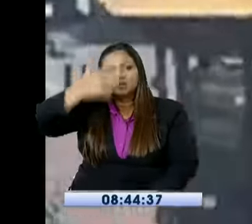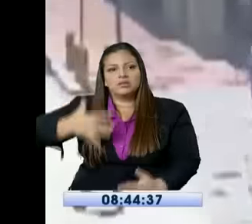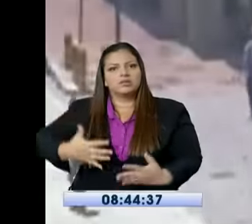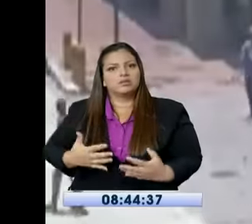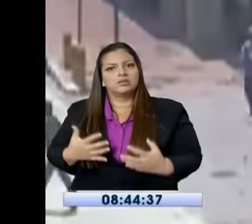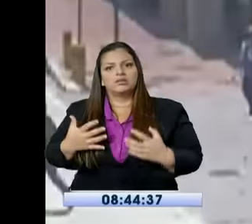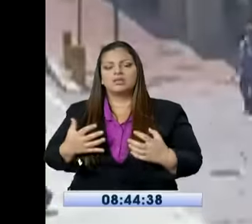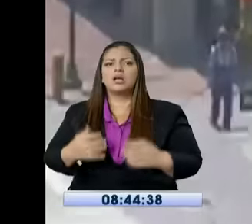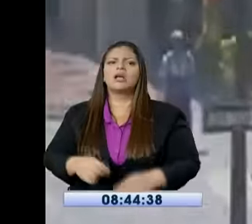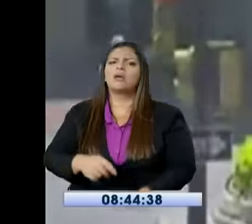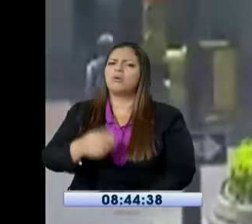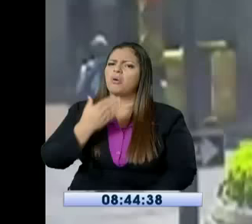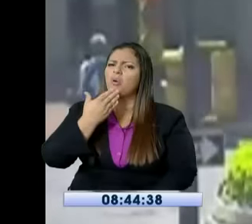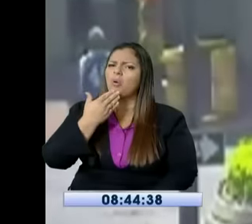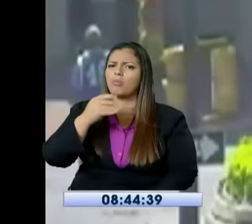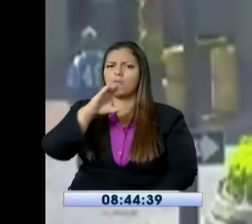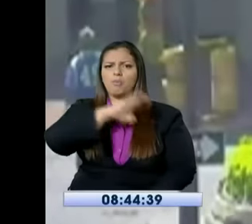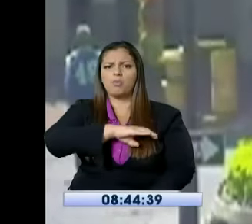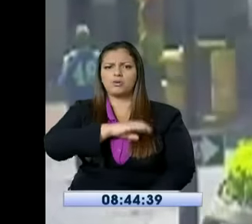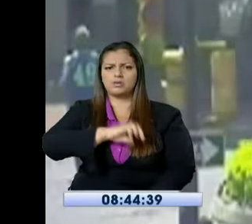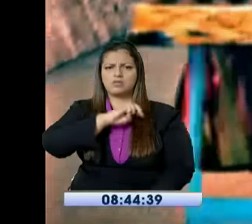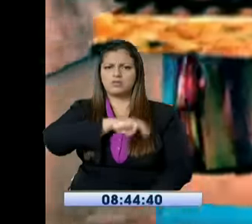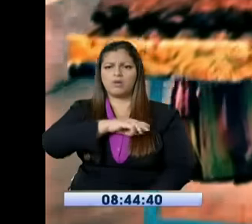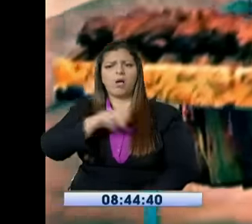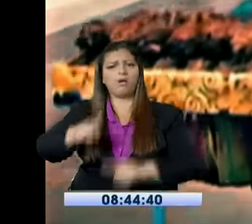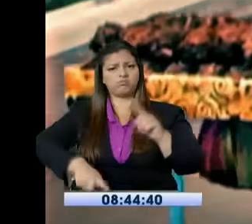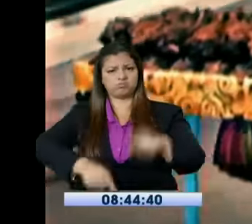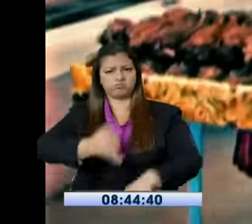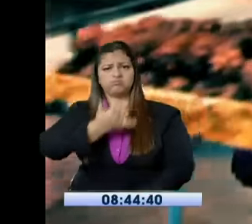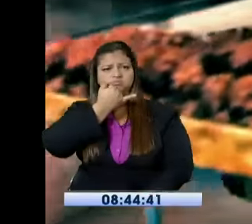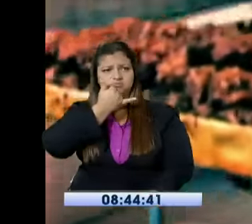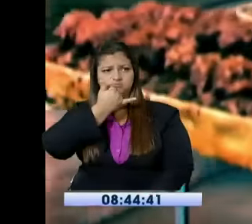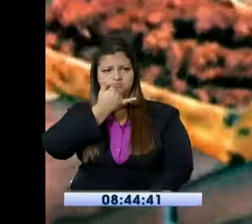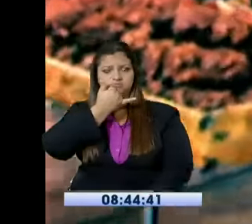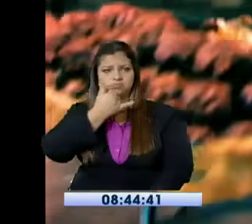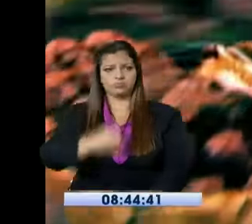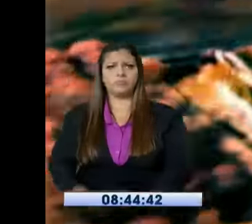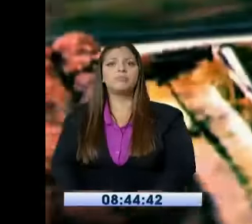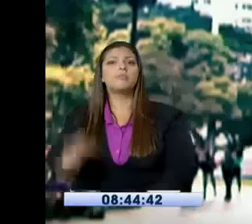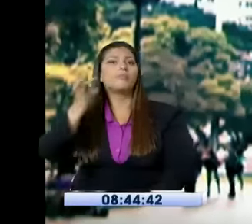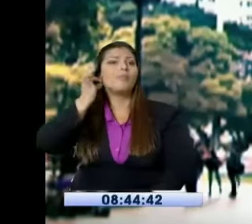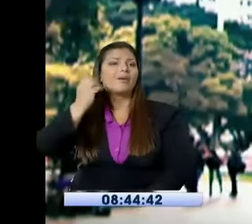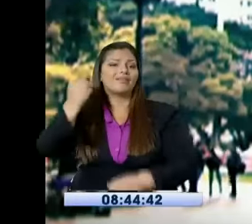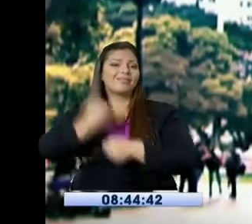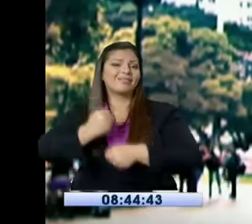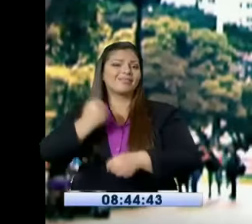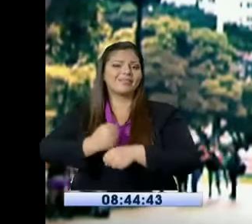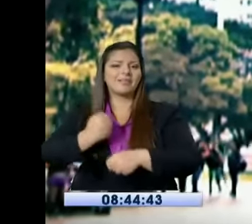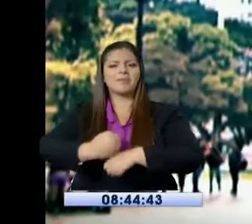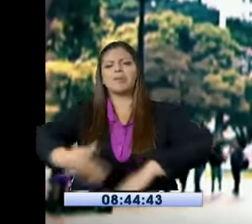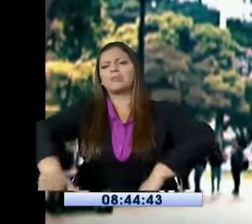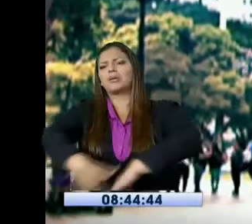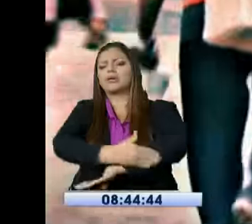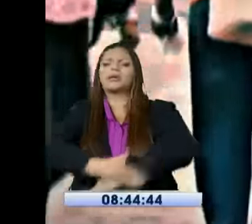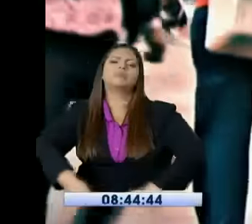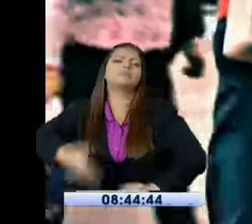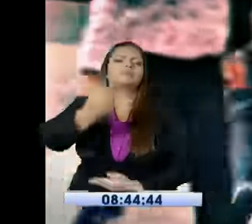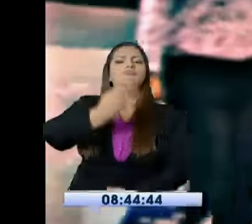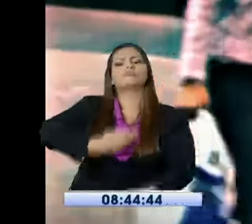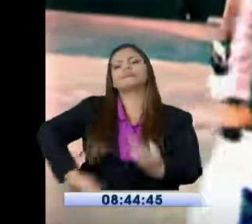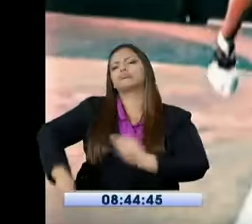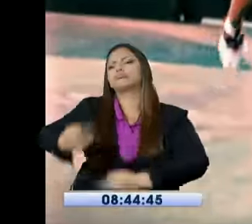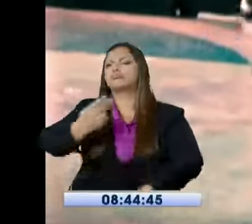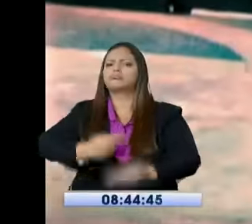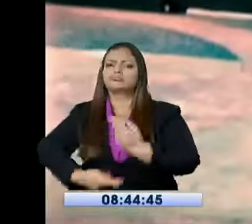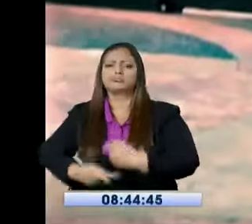métodos que utilizan ciertos policías metropolitanos. A esto se refieren varias mujeres que trabajan como ambulantes, labor que les permite llevar